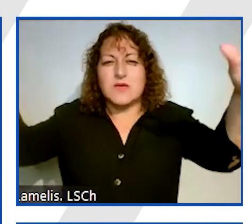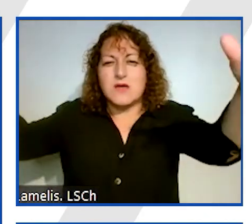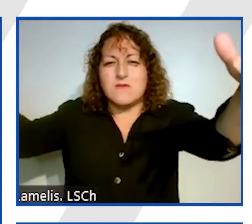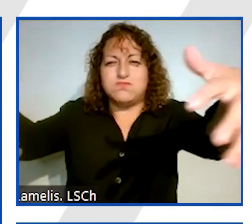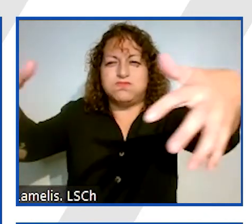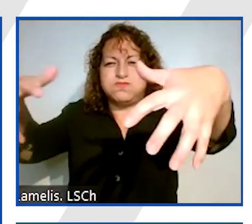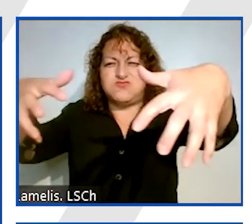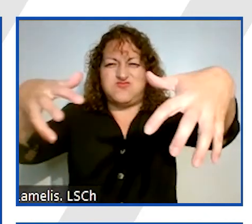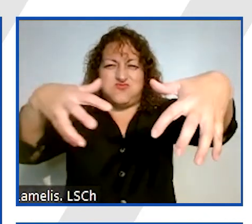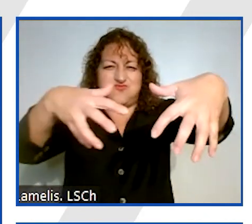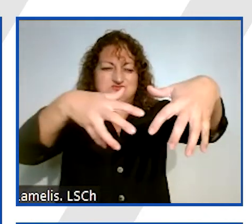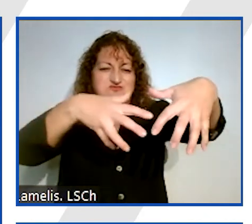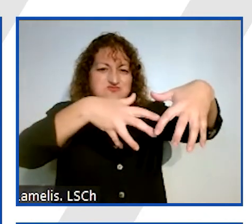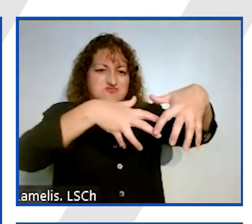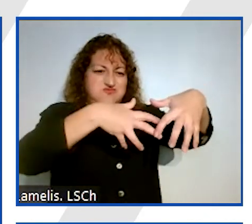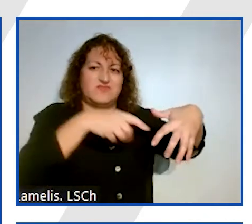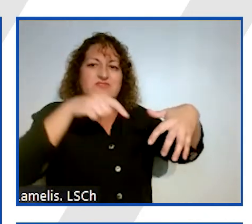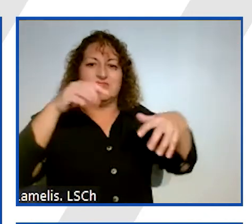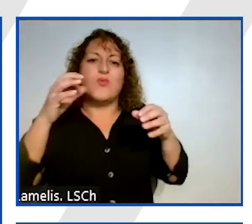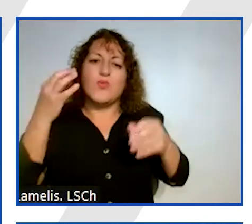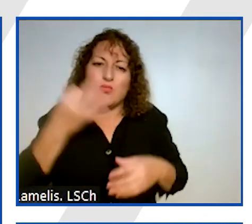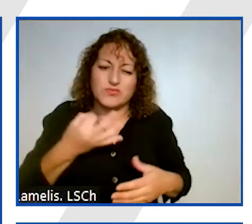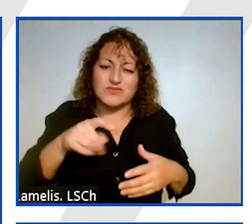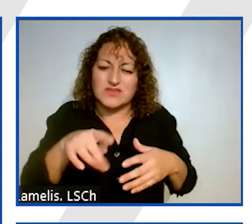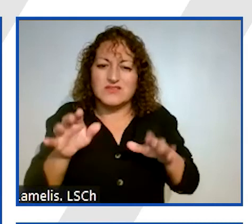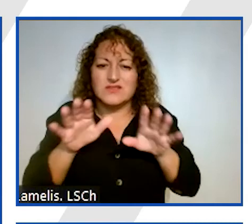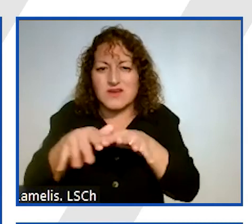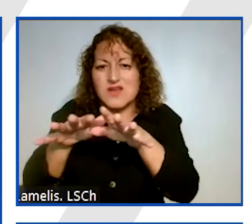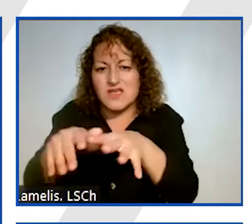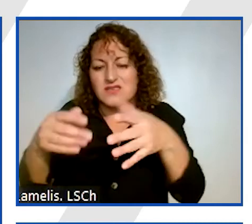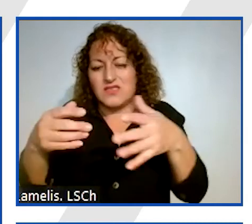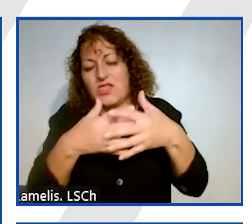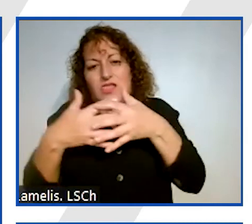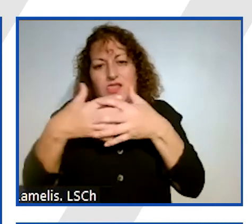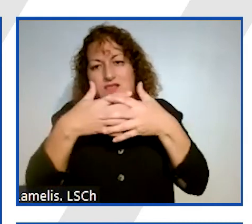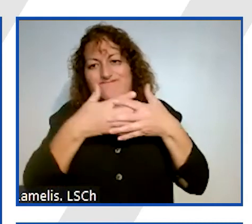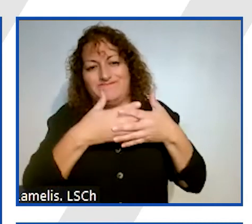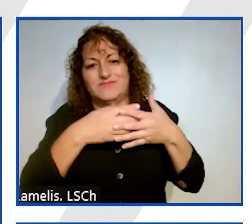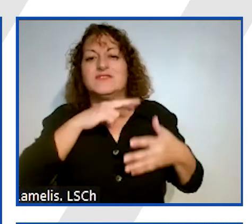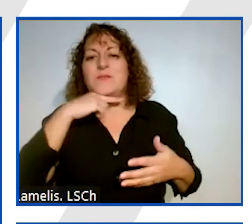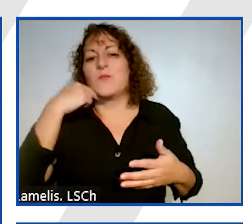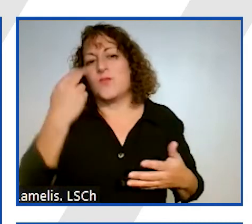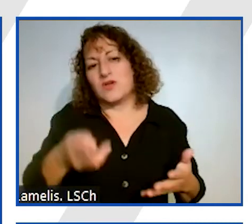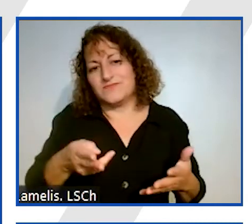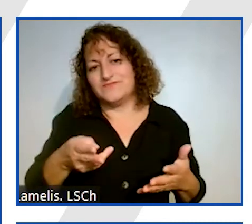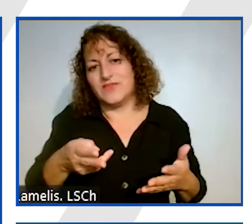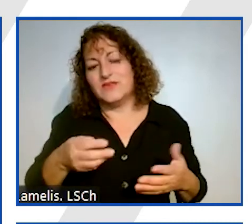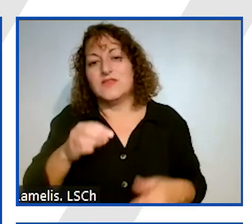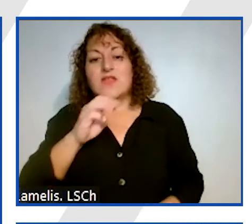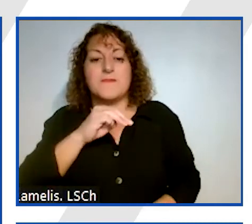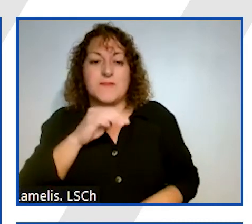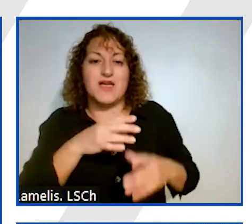y mueren a causa de esta interacción. Y estamos encontrando tanto madres adultas como